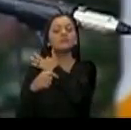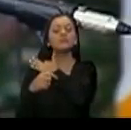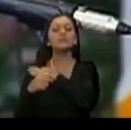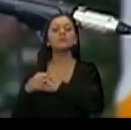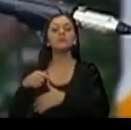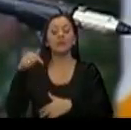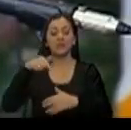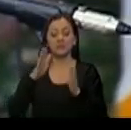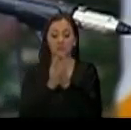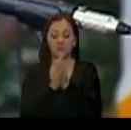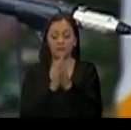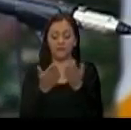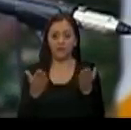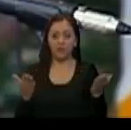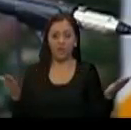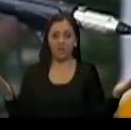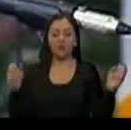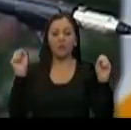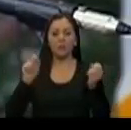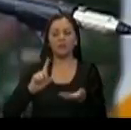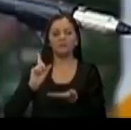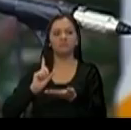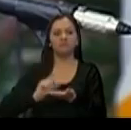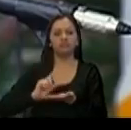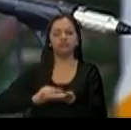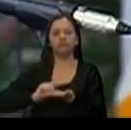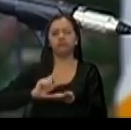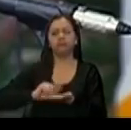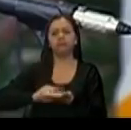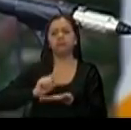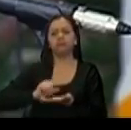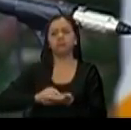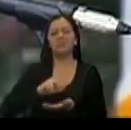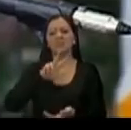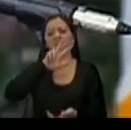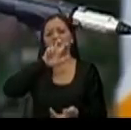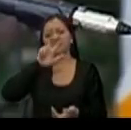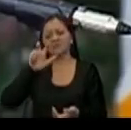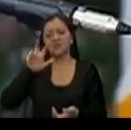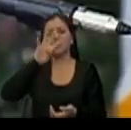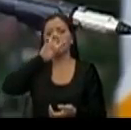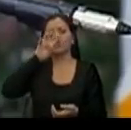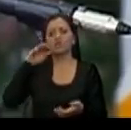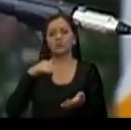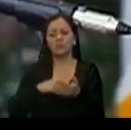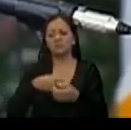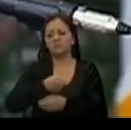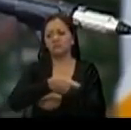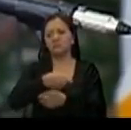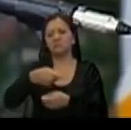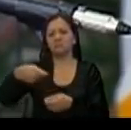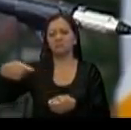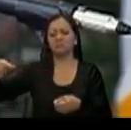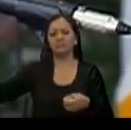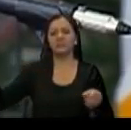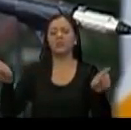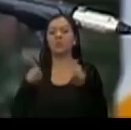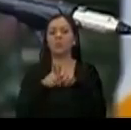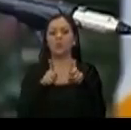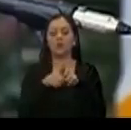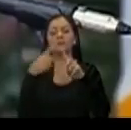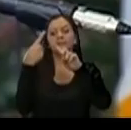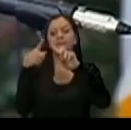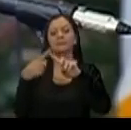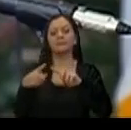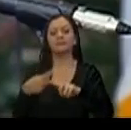tirada del orden de los 300, 400 mil ejemplares y seguramente de una forma capilar las